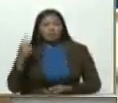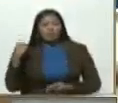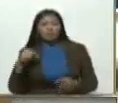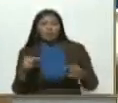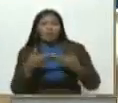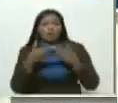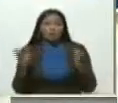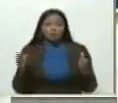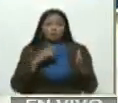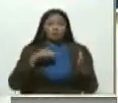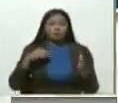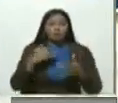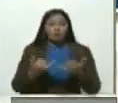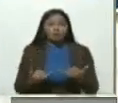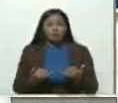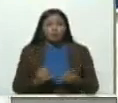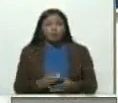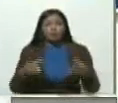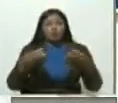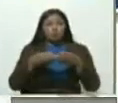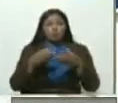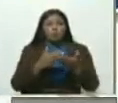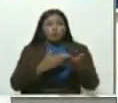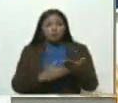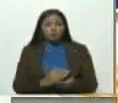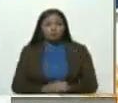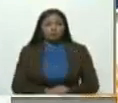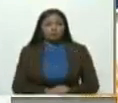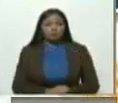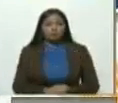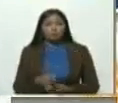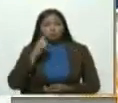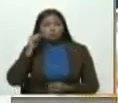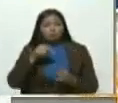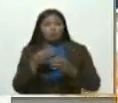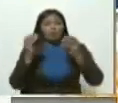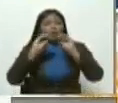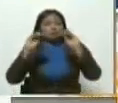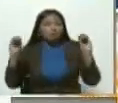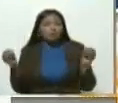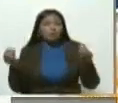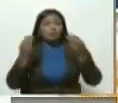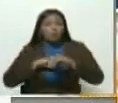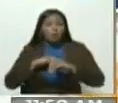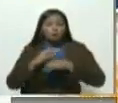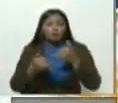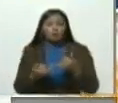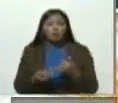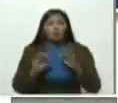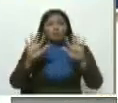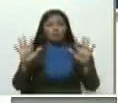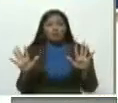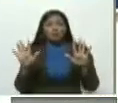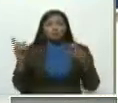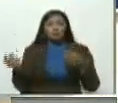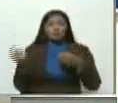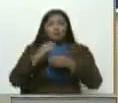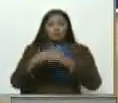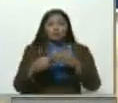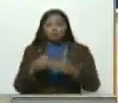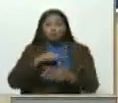abrimos de la Comisión Preliminar para la convocatoria de los 10 integrantes que